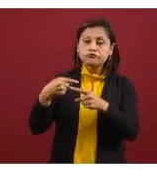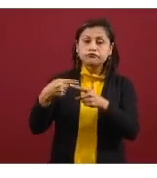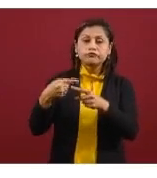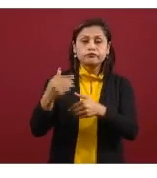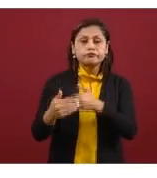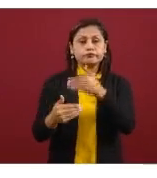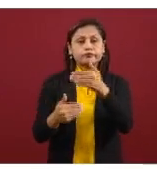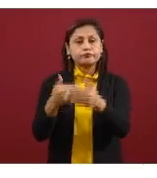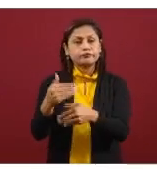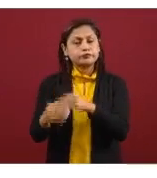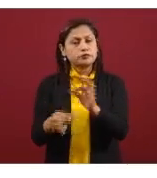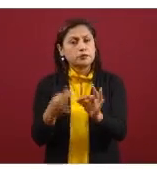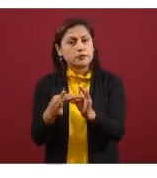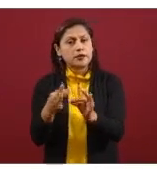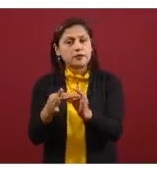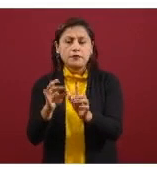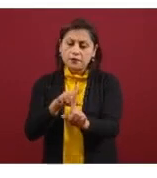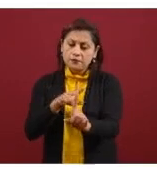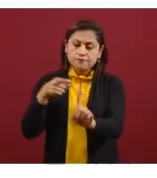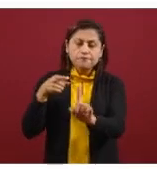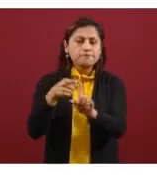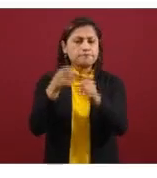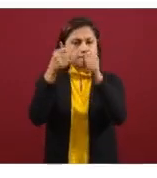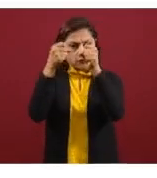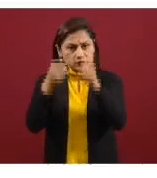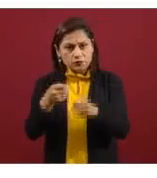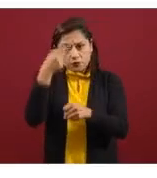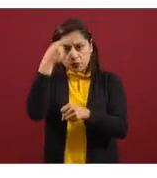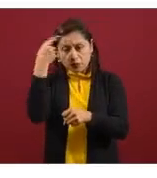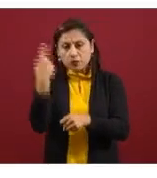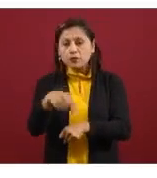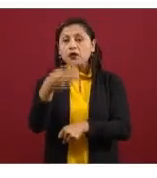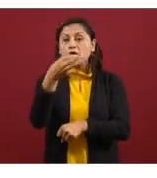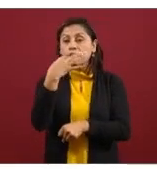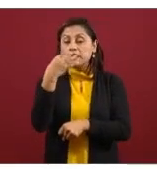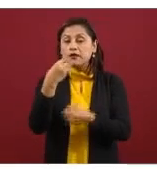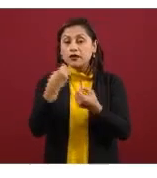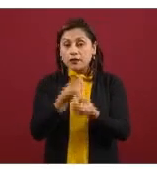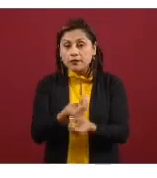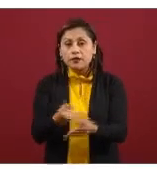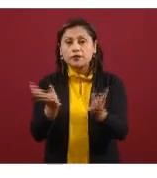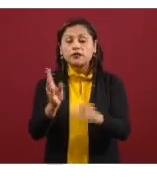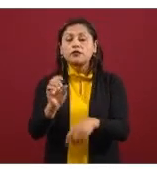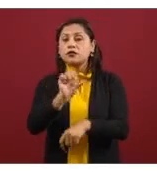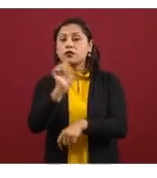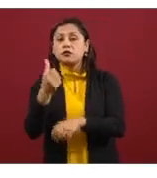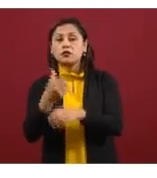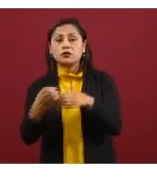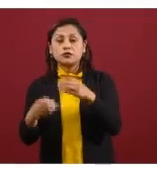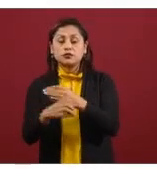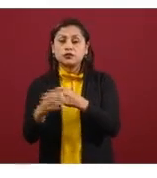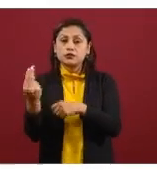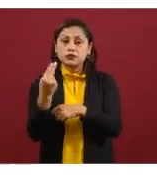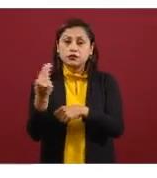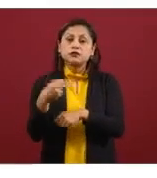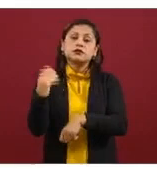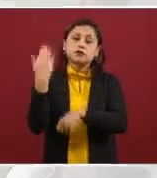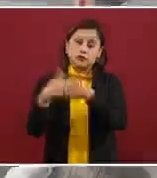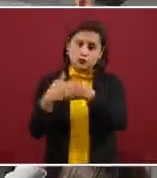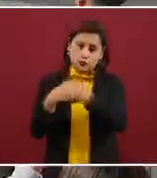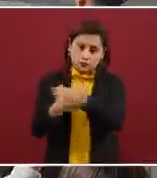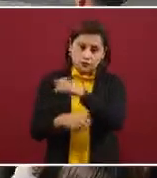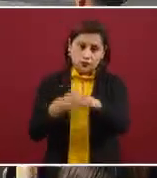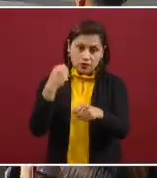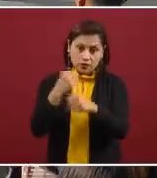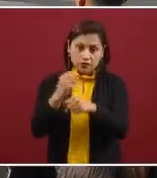para garantizar el abasto de medicamentos y demás insumos para la salud del próximo año. La